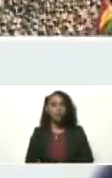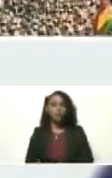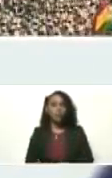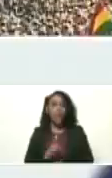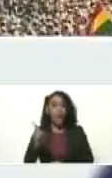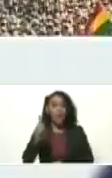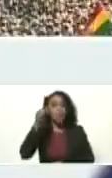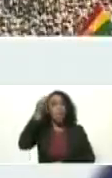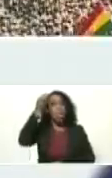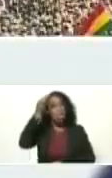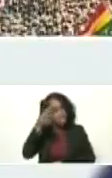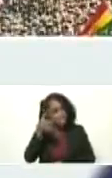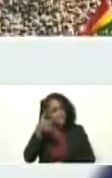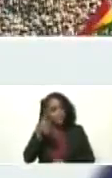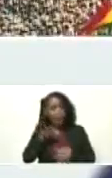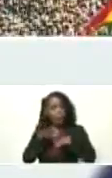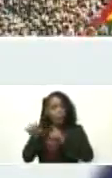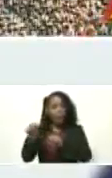Creía el imperialismo,